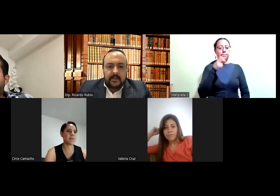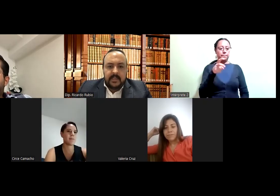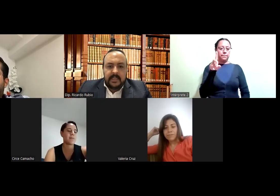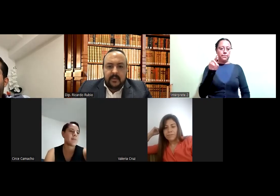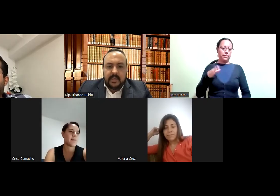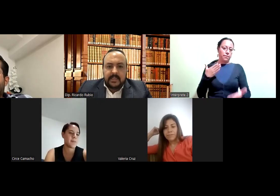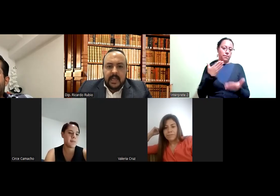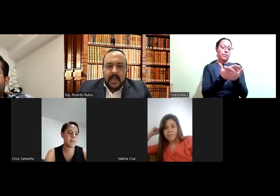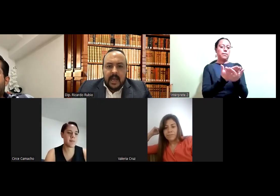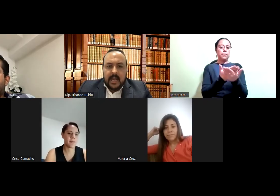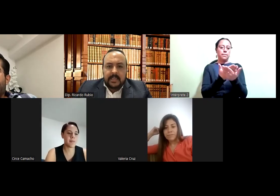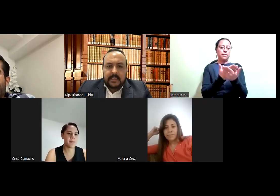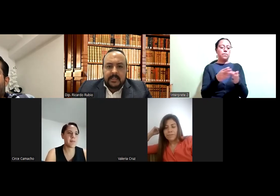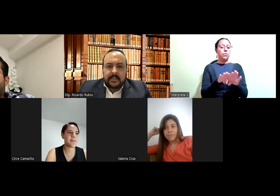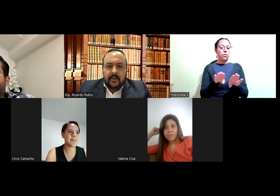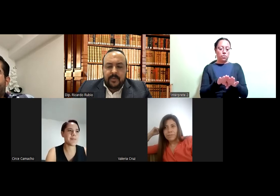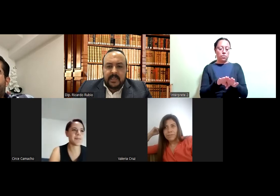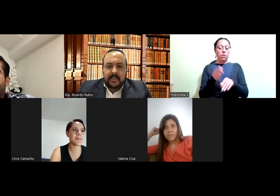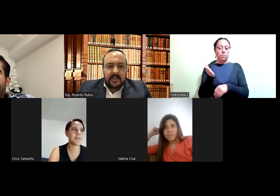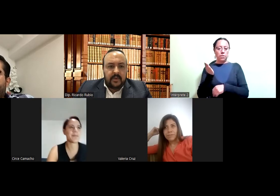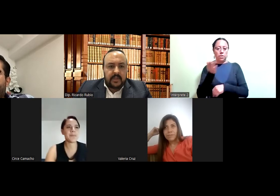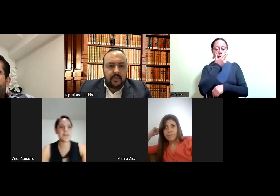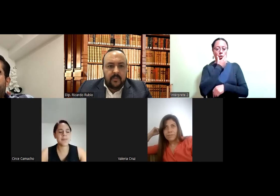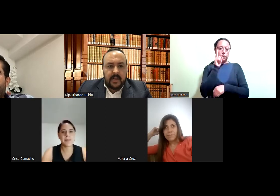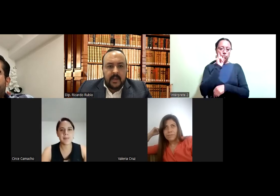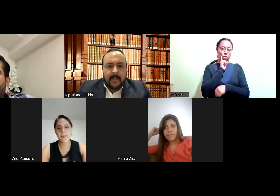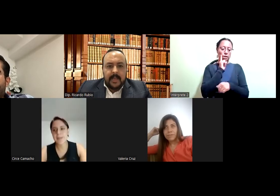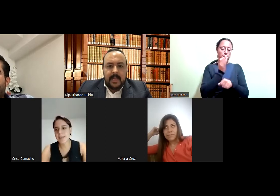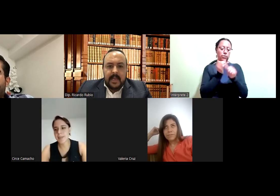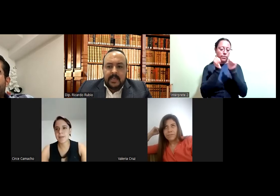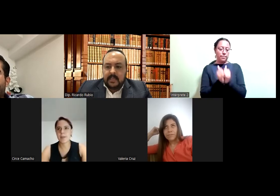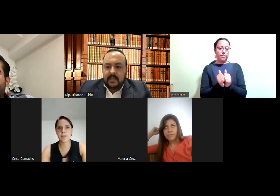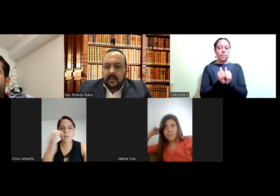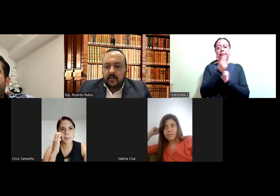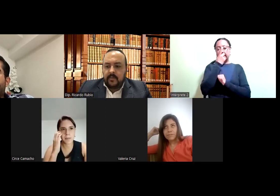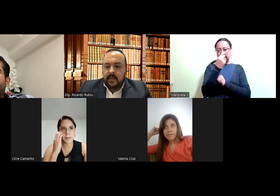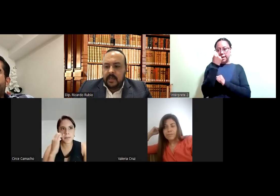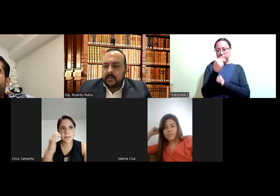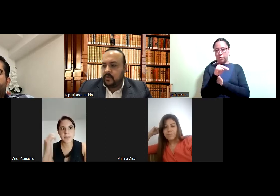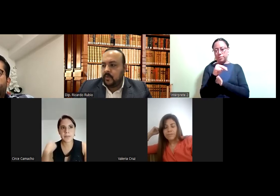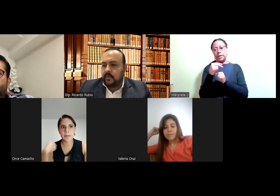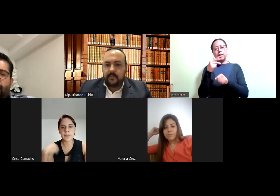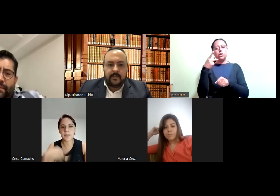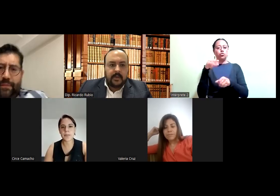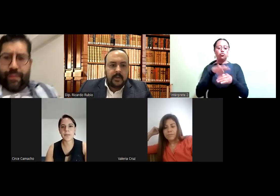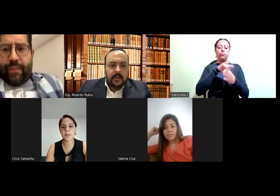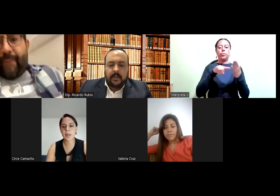dictamen, solicitándoles a las y los presentes mencionar su nombre y el sentido de su